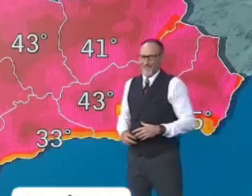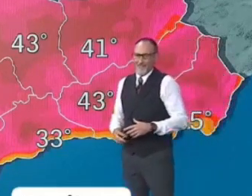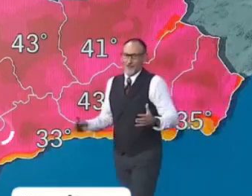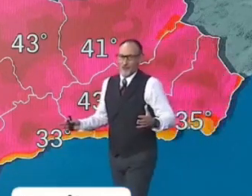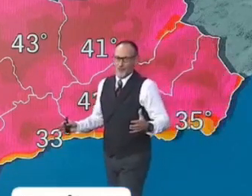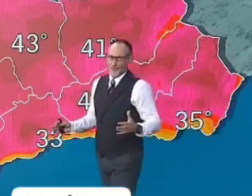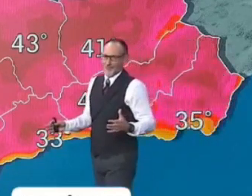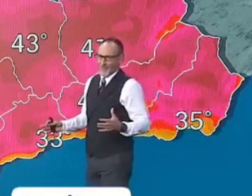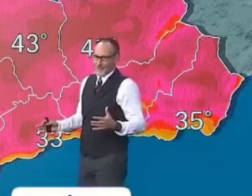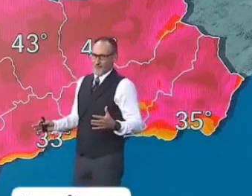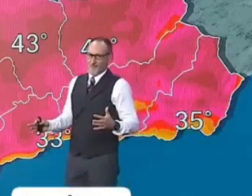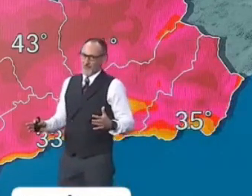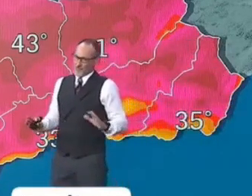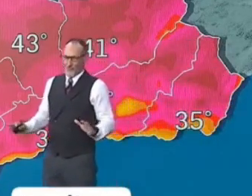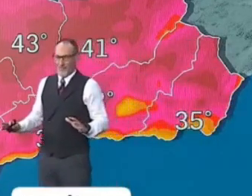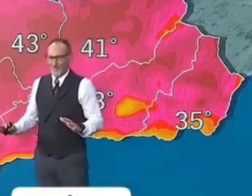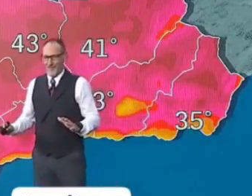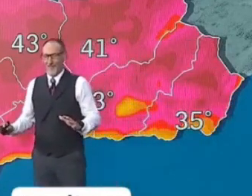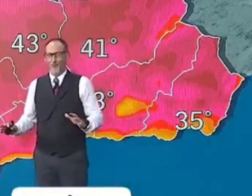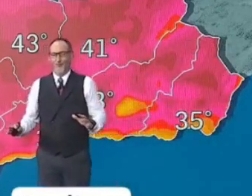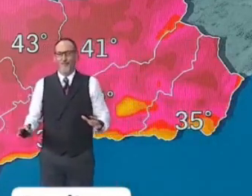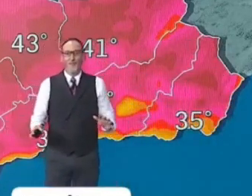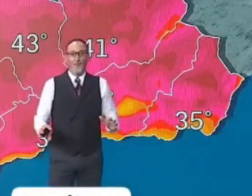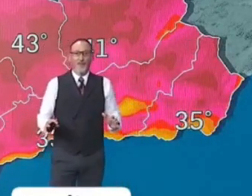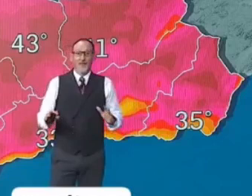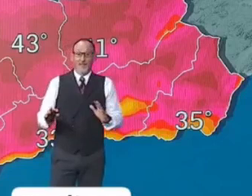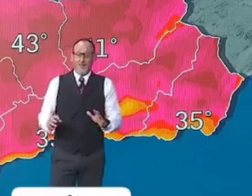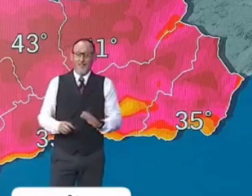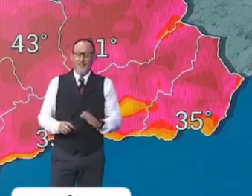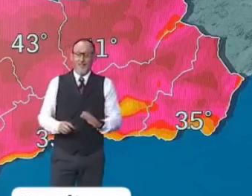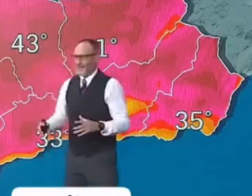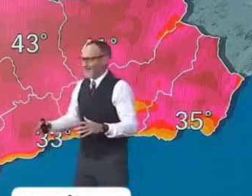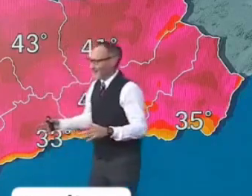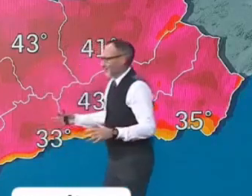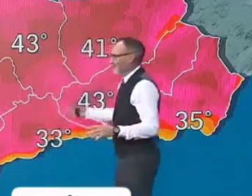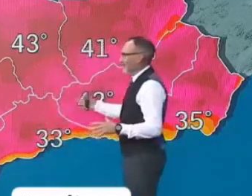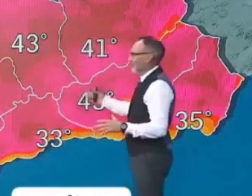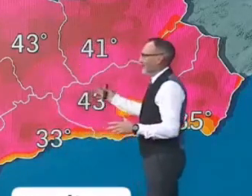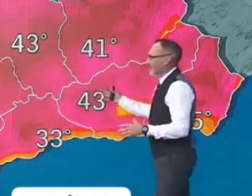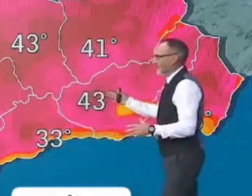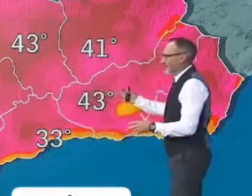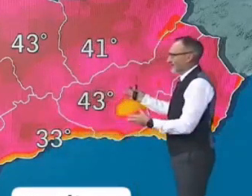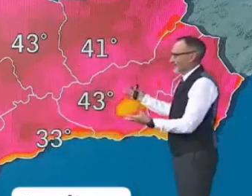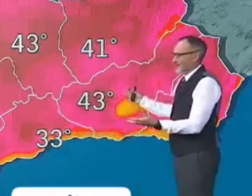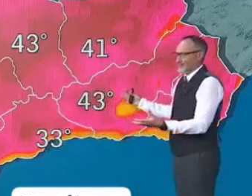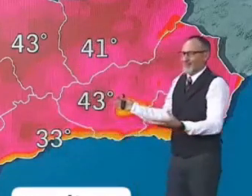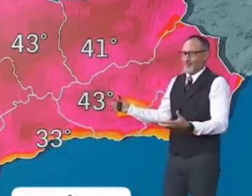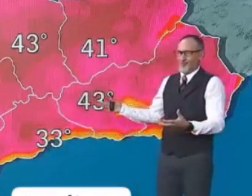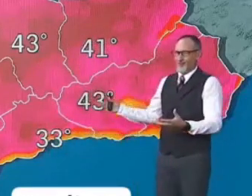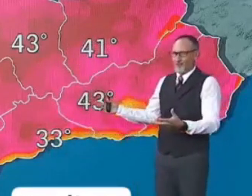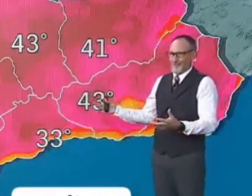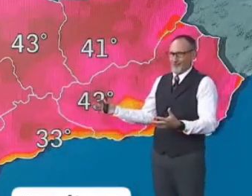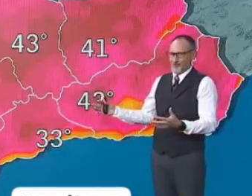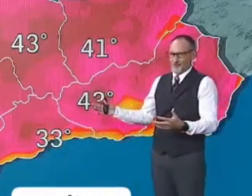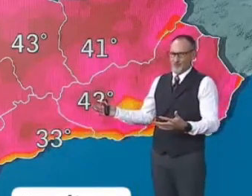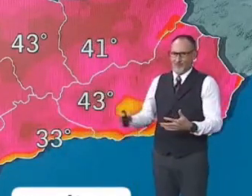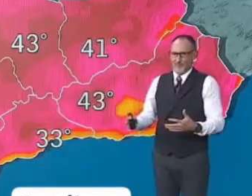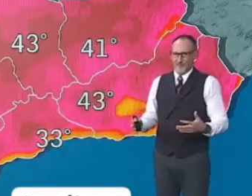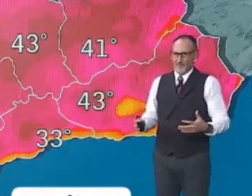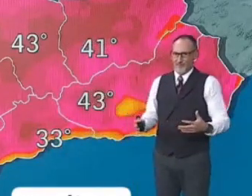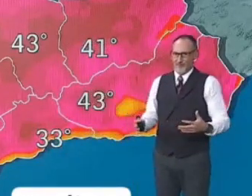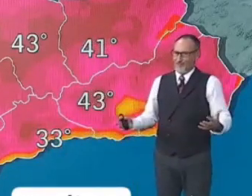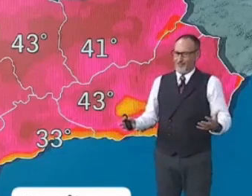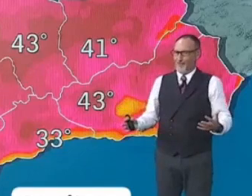Es lo normal estas temperaturas lo mismo que otro año lo mismo que otro año